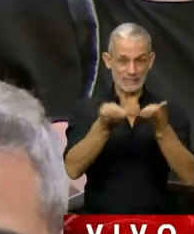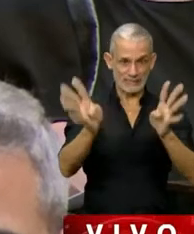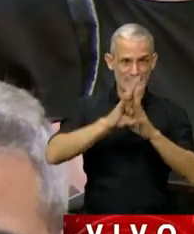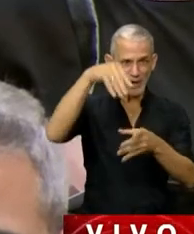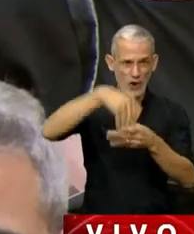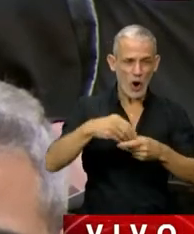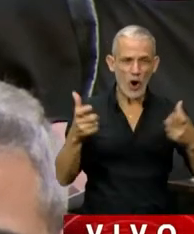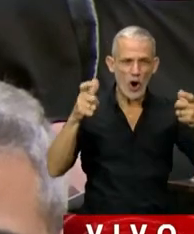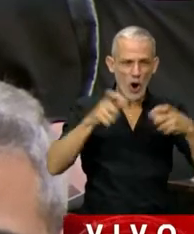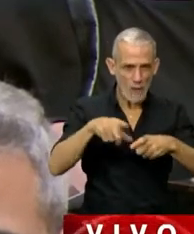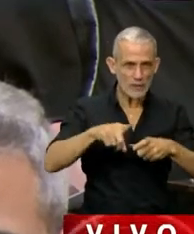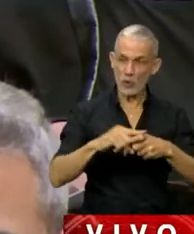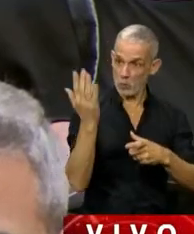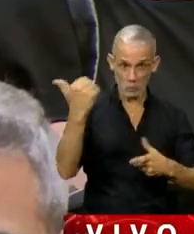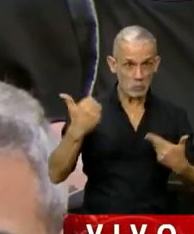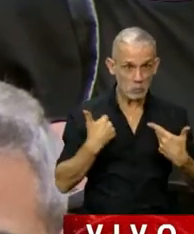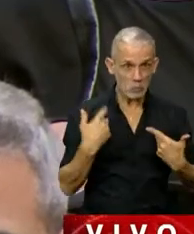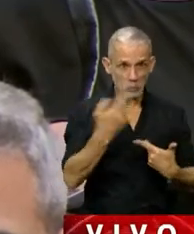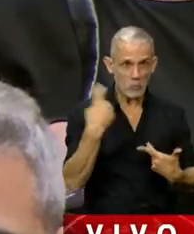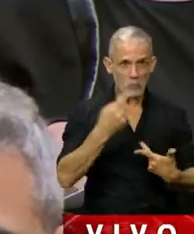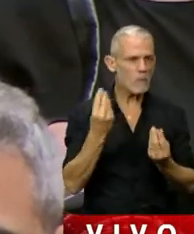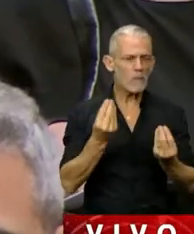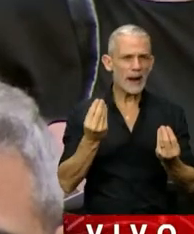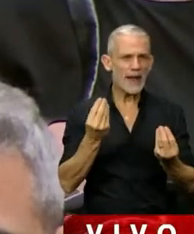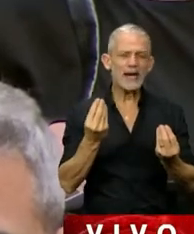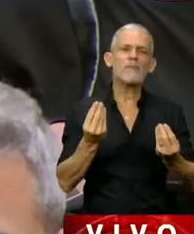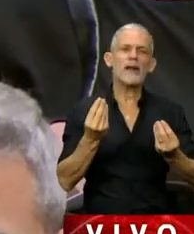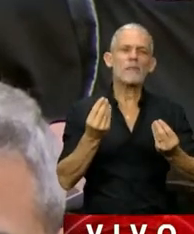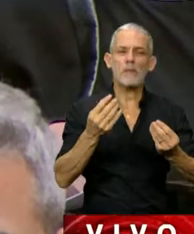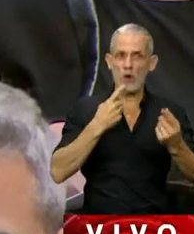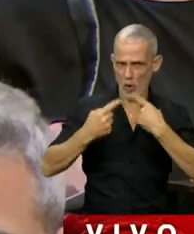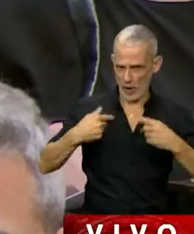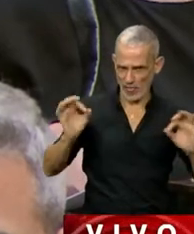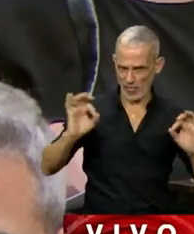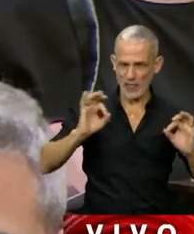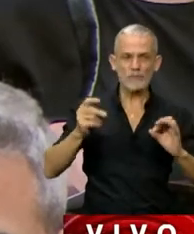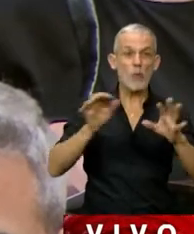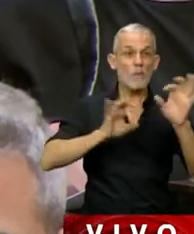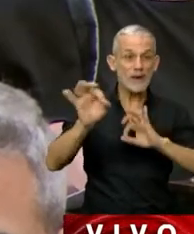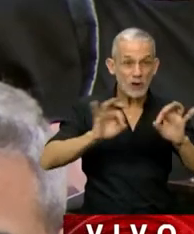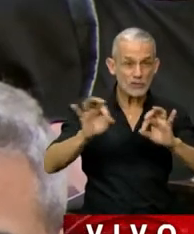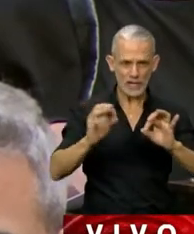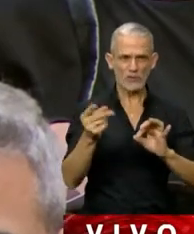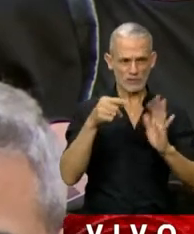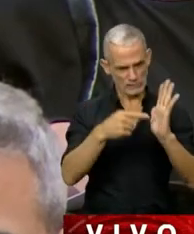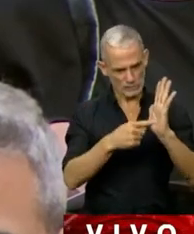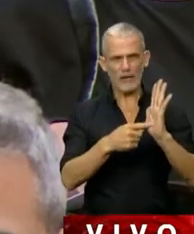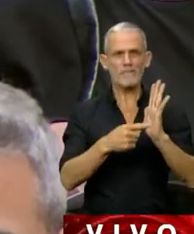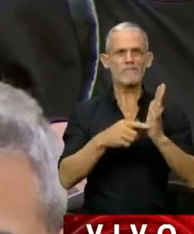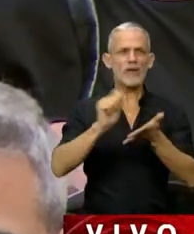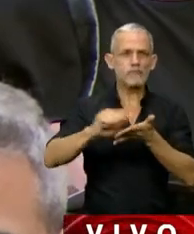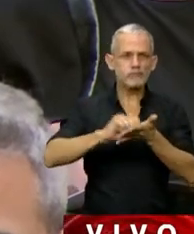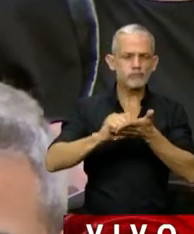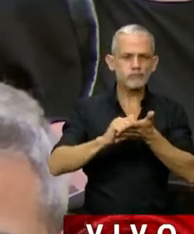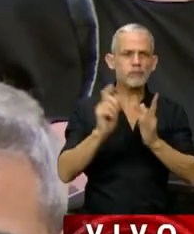esta comisión fuimos convocados para tratar de manera inconsulta un proyecto que justamente la autoría